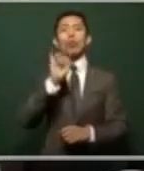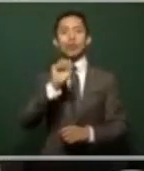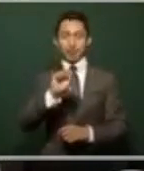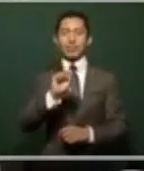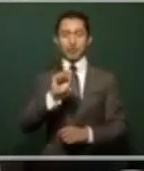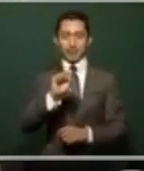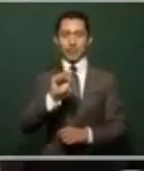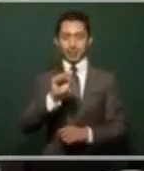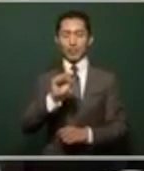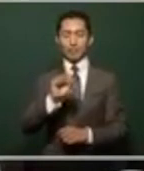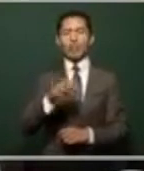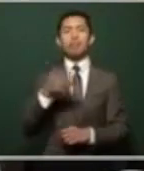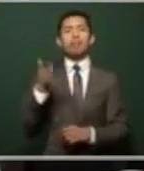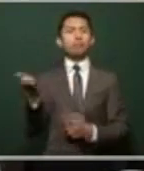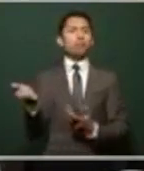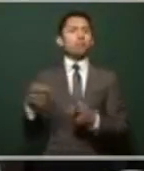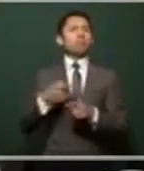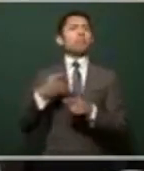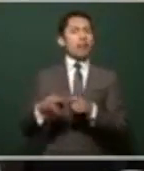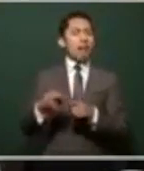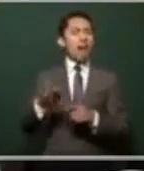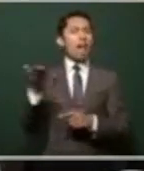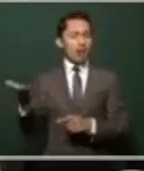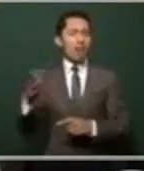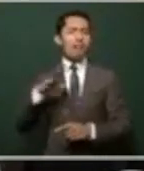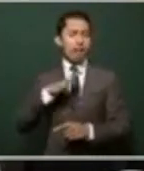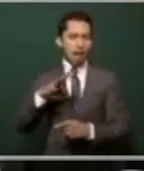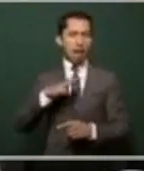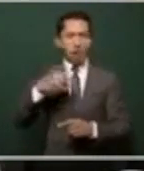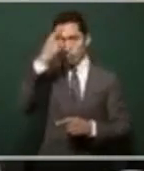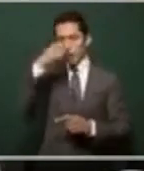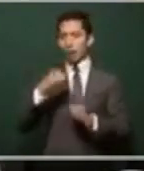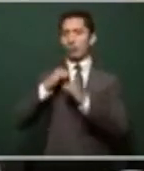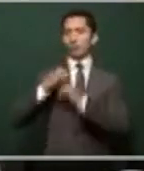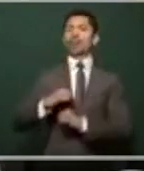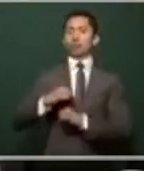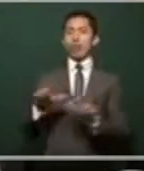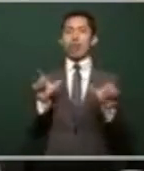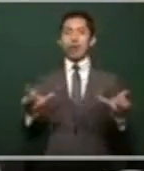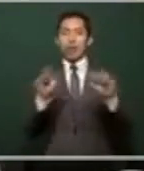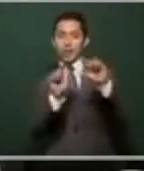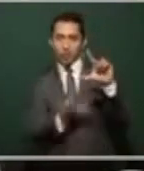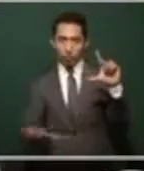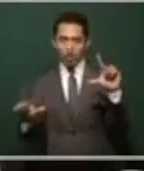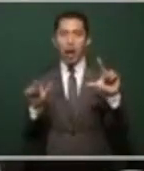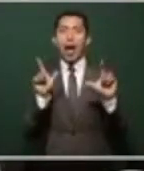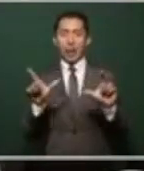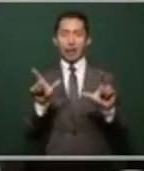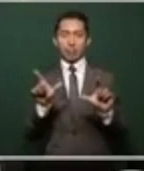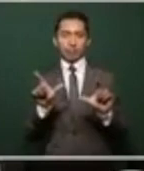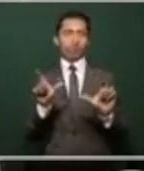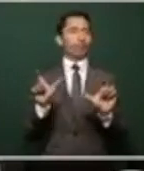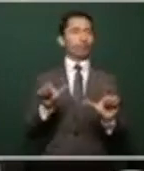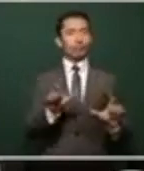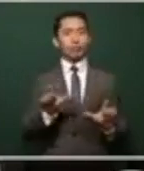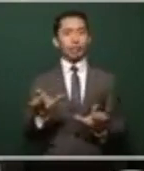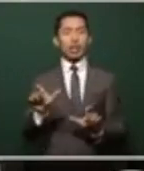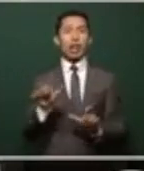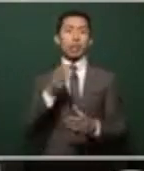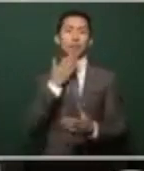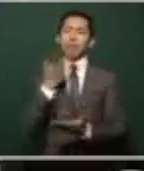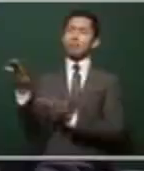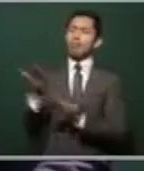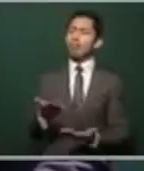Bucio, quien comandará los esfuerzos de la Guardia Nacional. De verdad, no solamente la